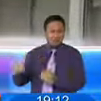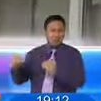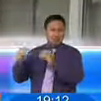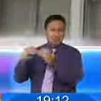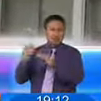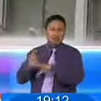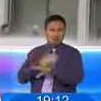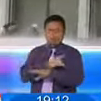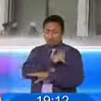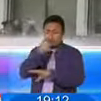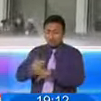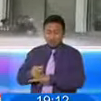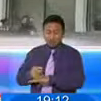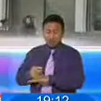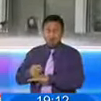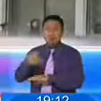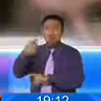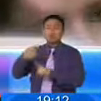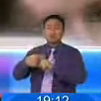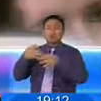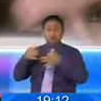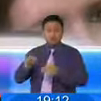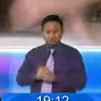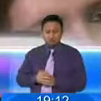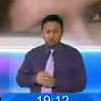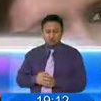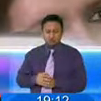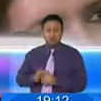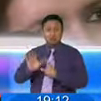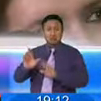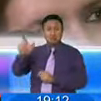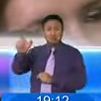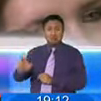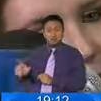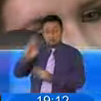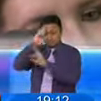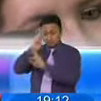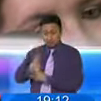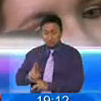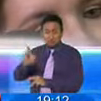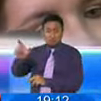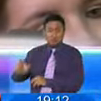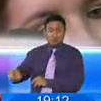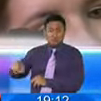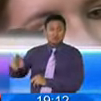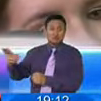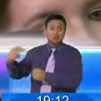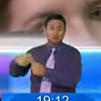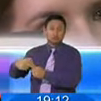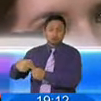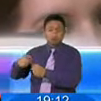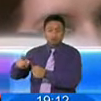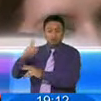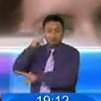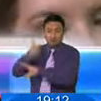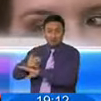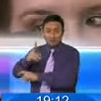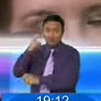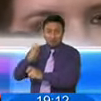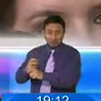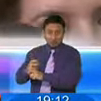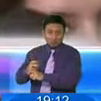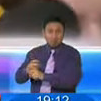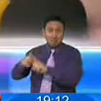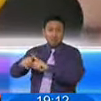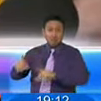la consulta popular del pasado mes de febrero. Las respetables personas que integran el Consejo de Participación Ciudadana tienen un mandato específico,